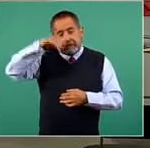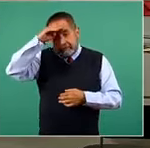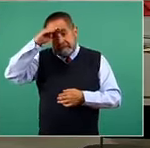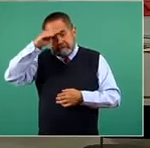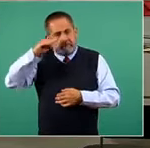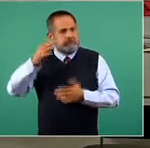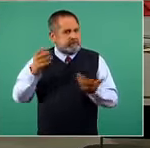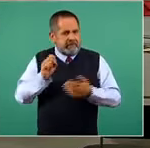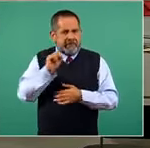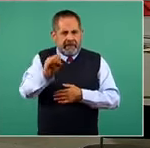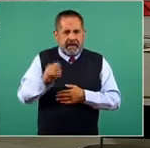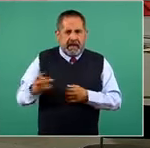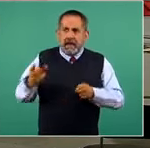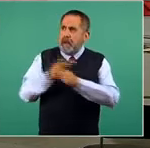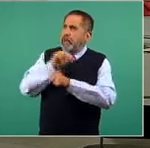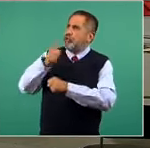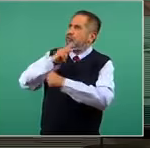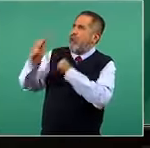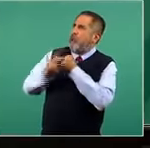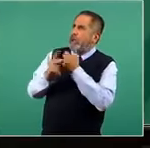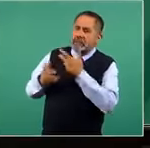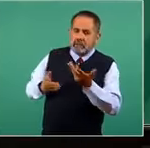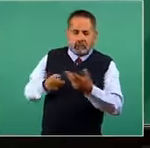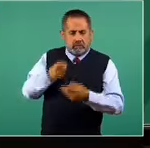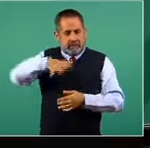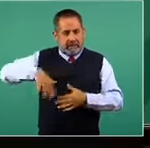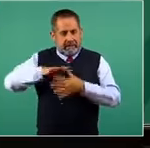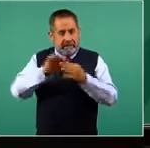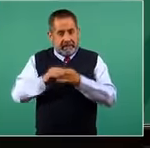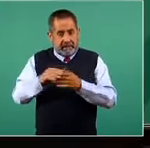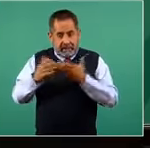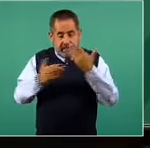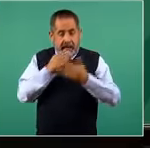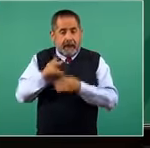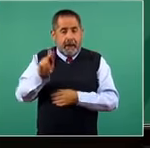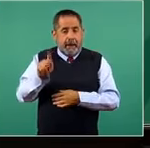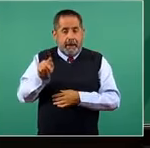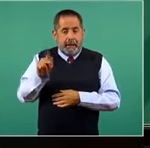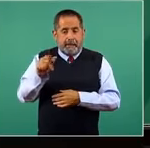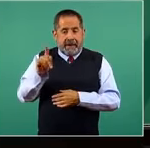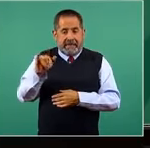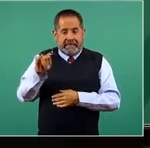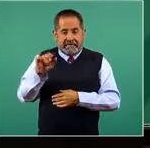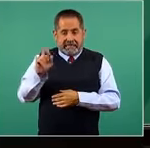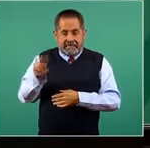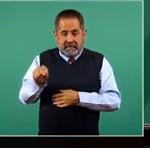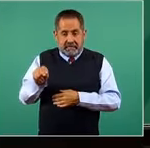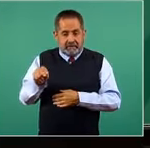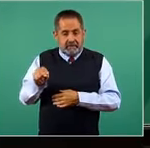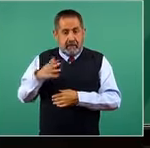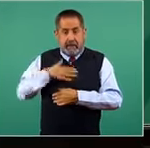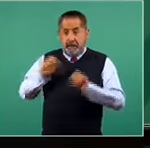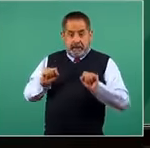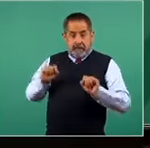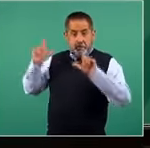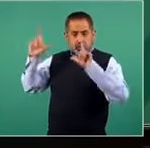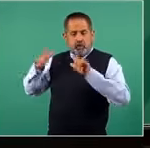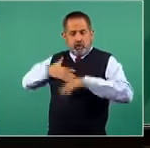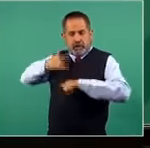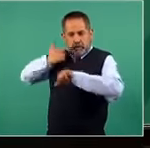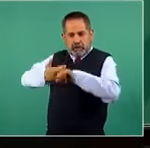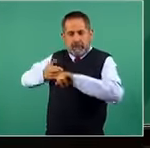de lo que ocurre en otros países. Usted mencionó ahí el ensayo clínico de Pakistán, por cierto, de mi diapositiva, de la que me puedo hacer